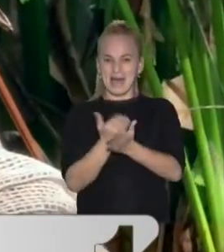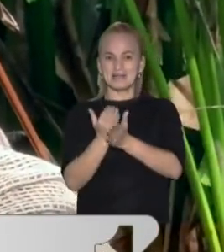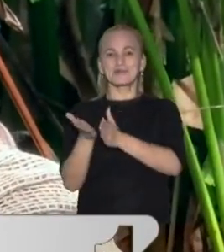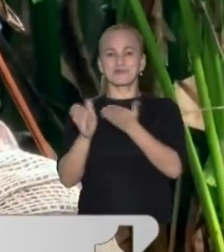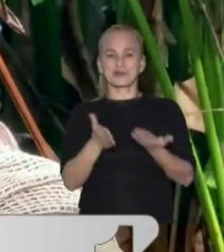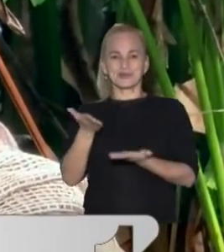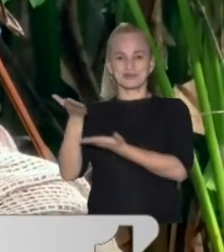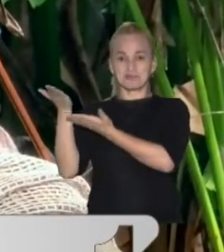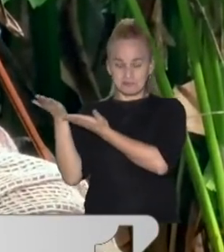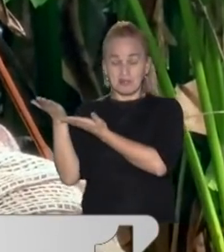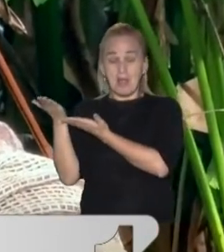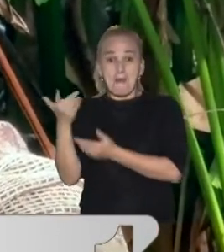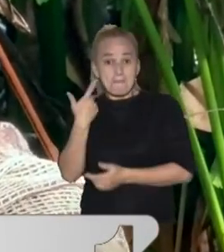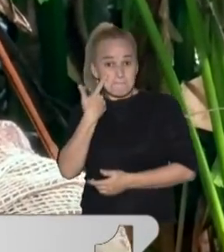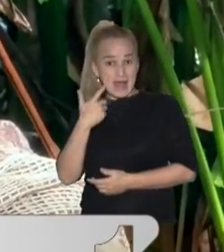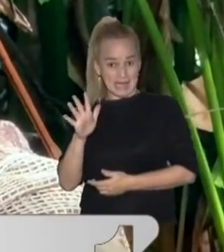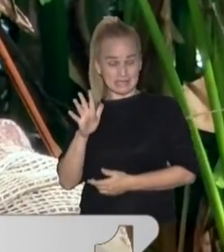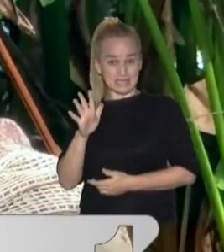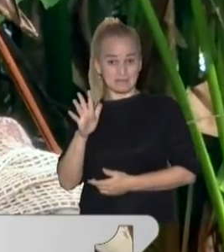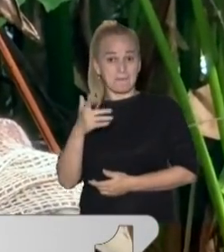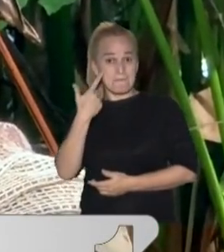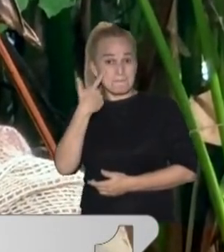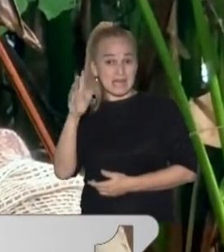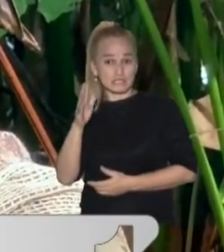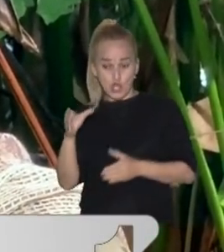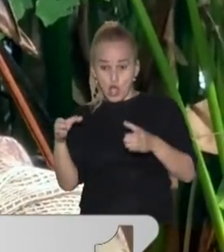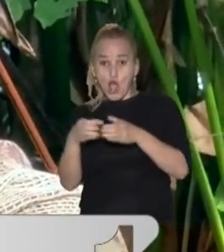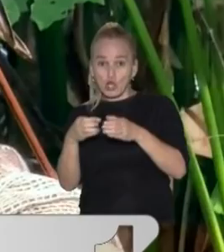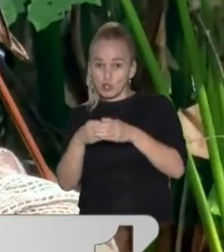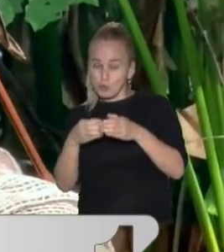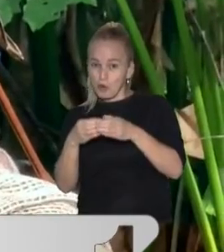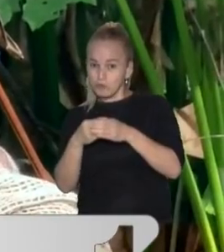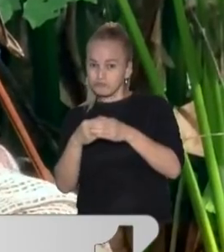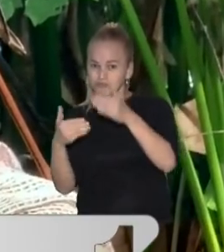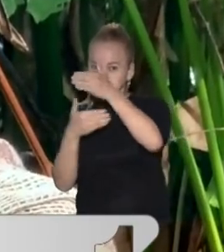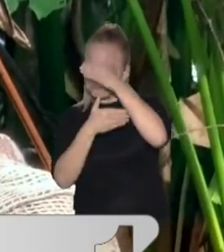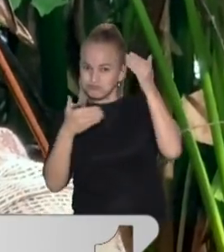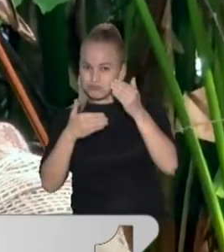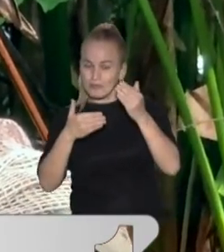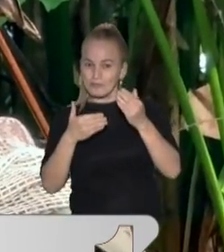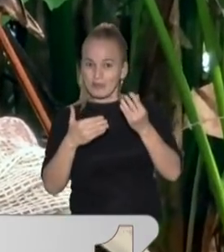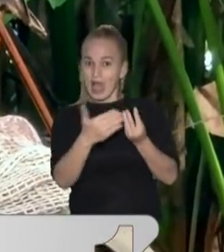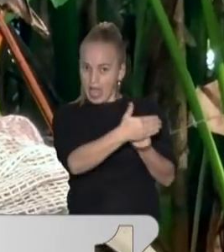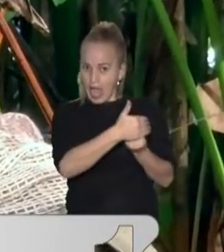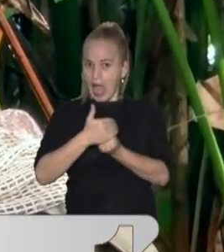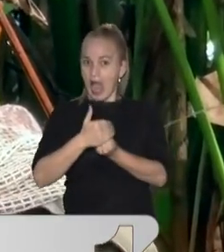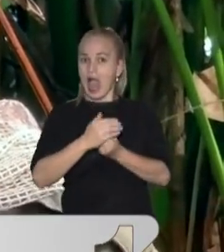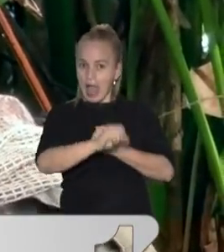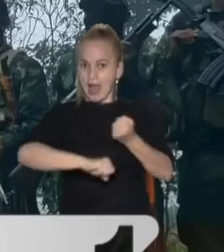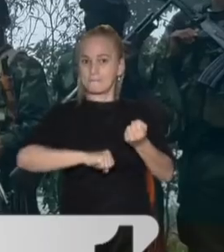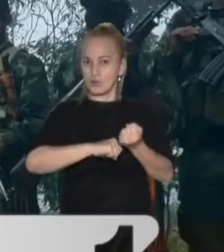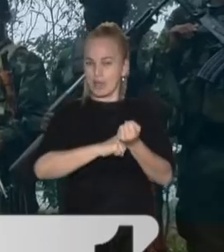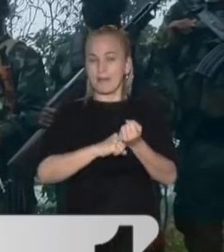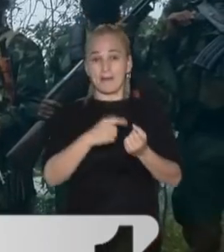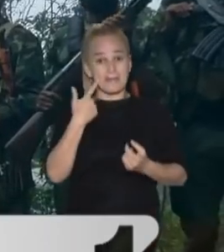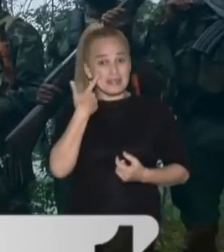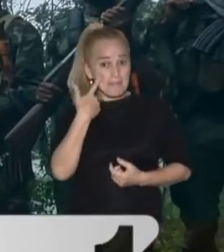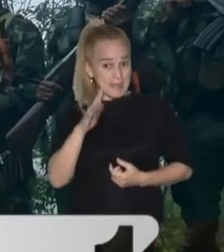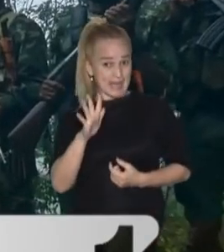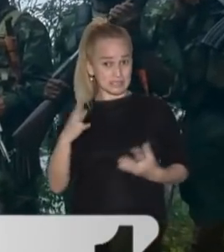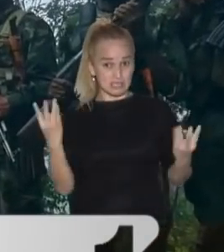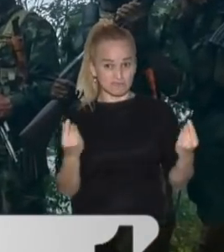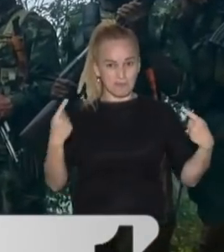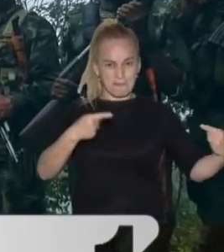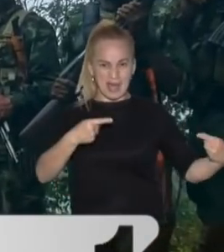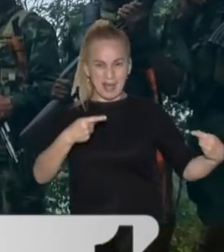Santrich, que aparentemente era protegido por un colectivo armado allí en territorio venezolano, aparentemente un enfrentamiento enfrentamiento de este grupo